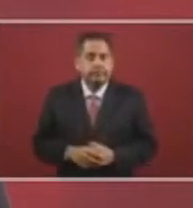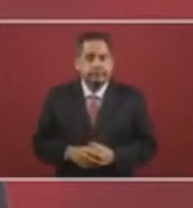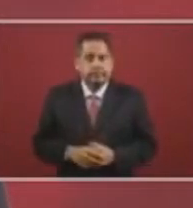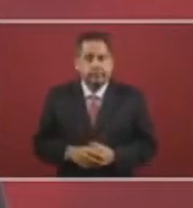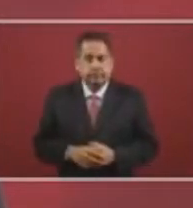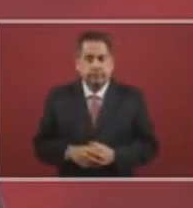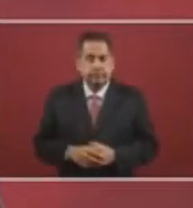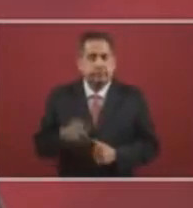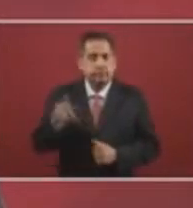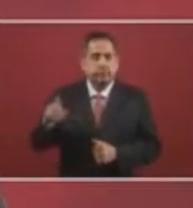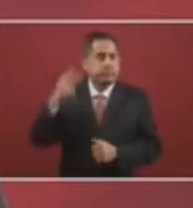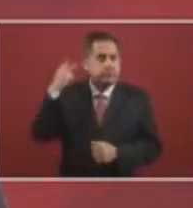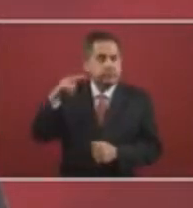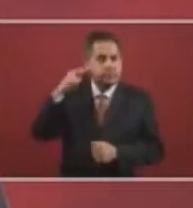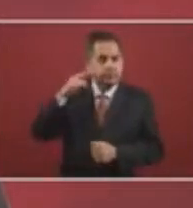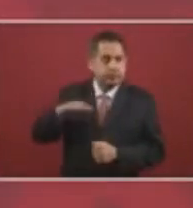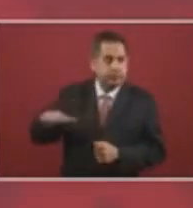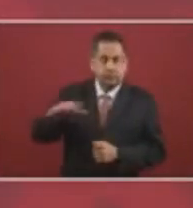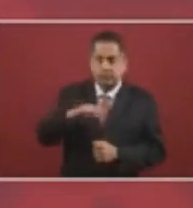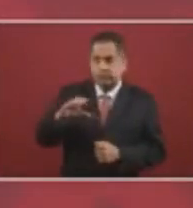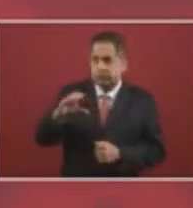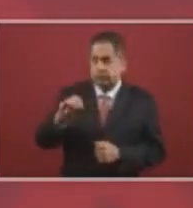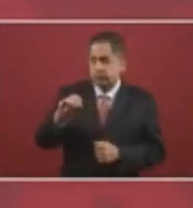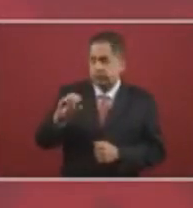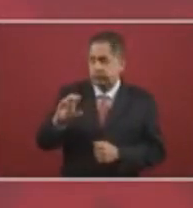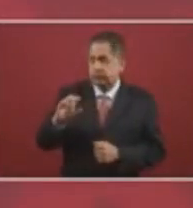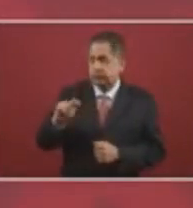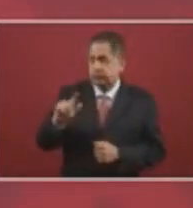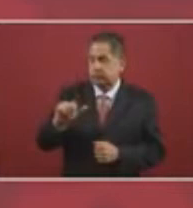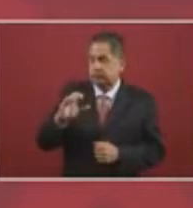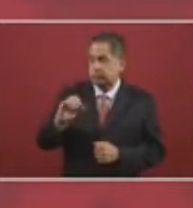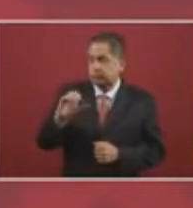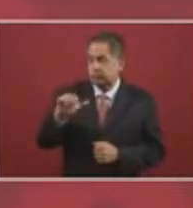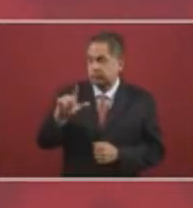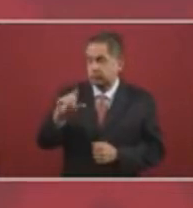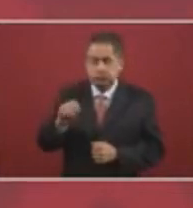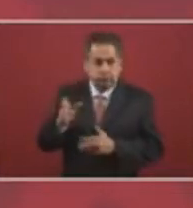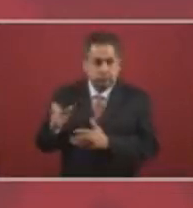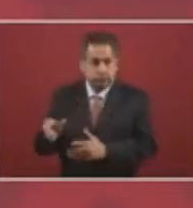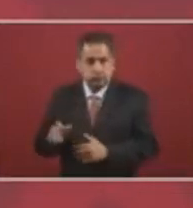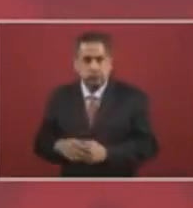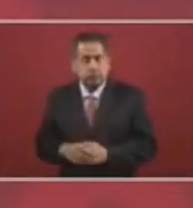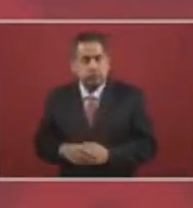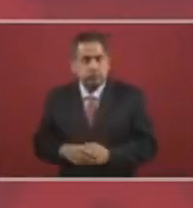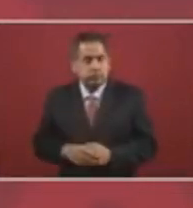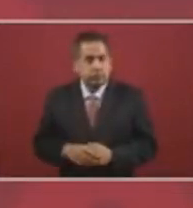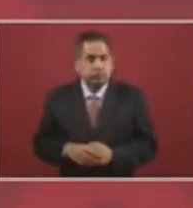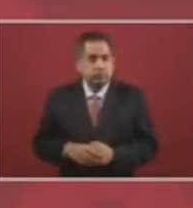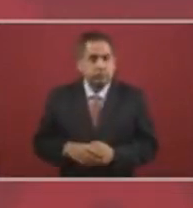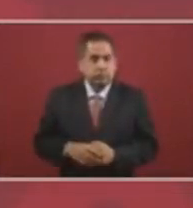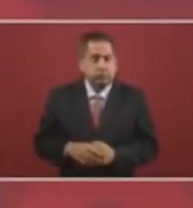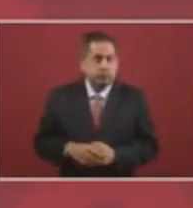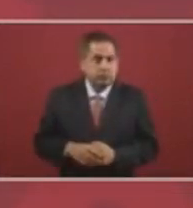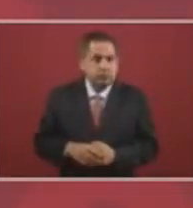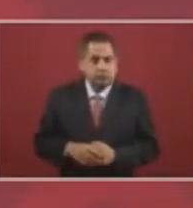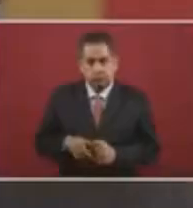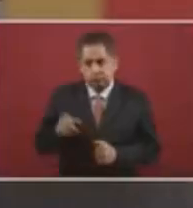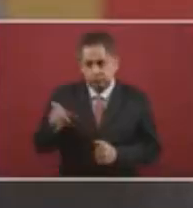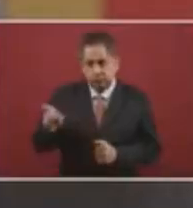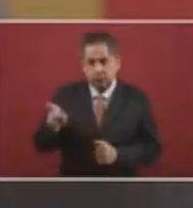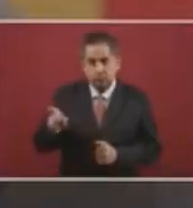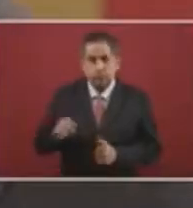el cual sea cual cosa e ahí en